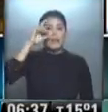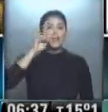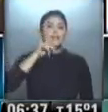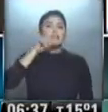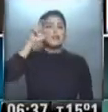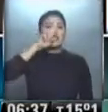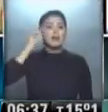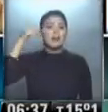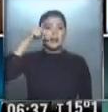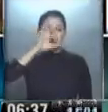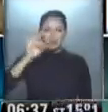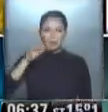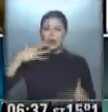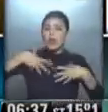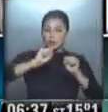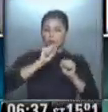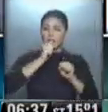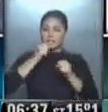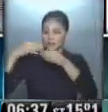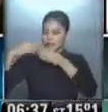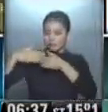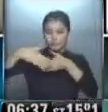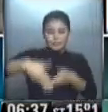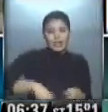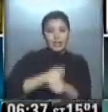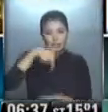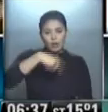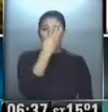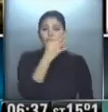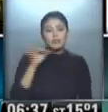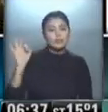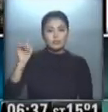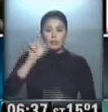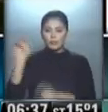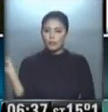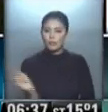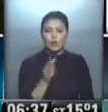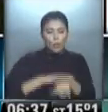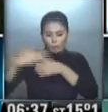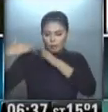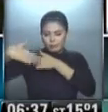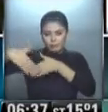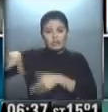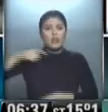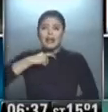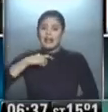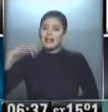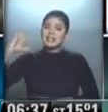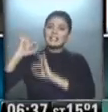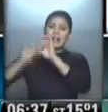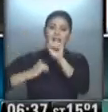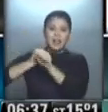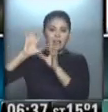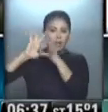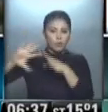los naufragios después de que este mes más de 400 inmigrantes perdieran sus vidas tratando de llegar por mar a